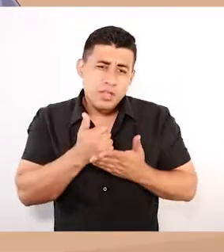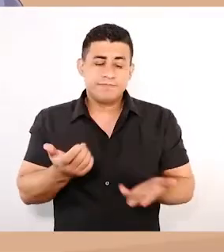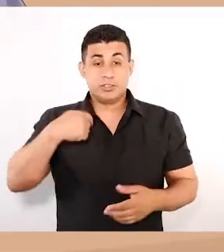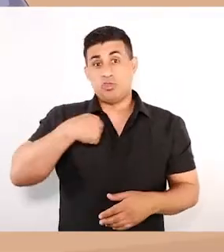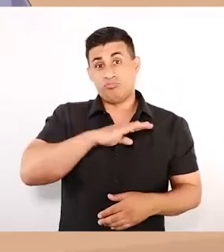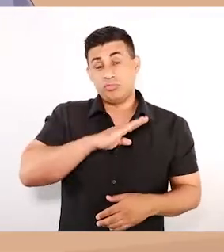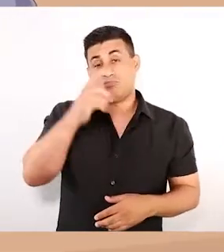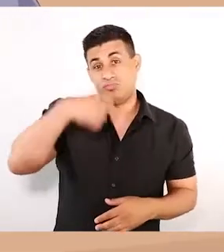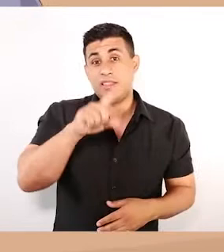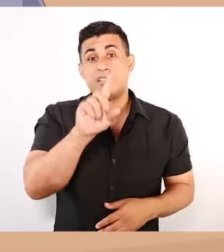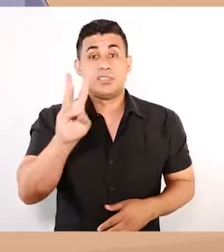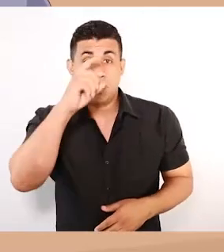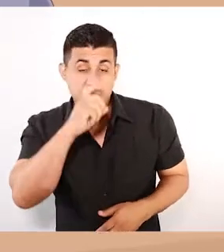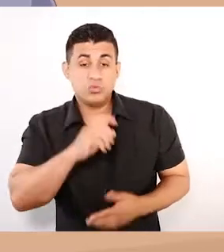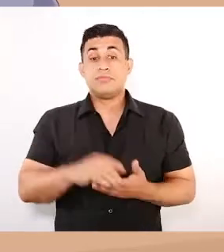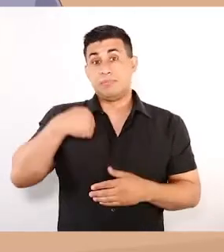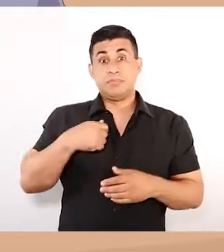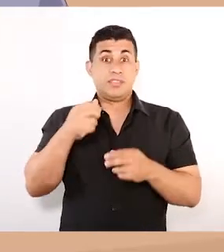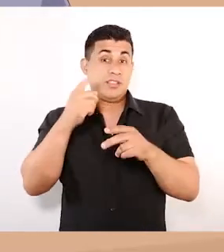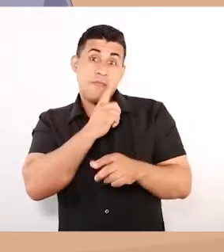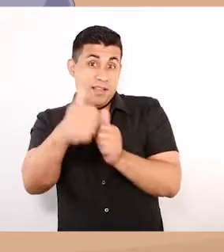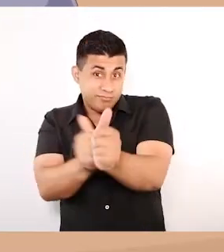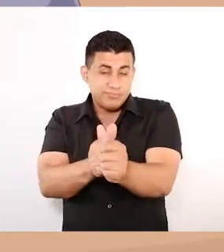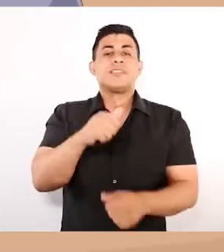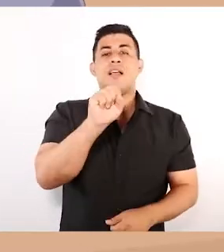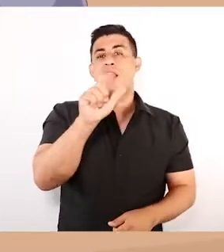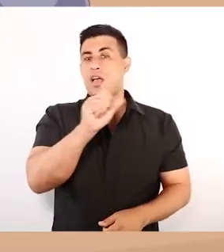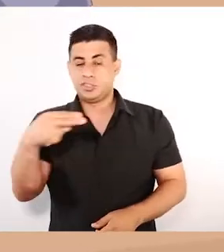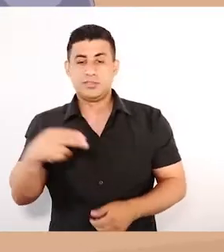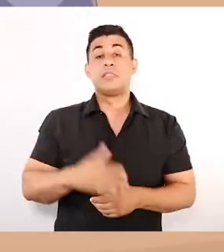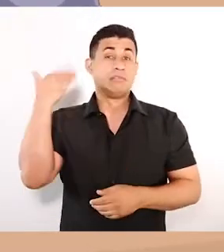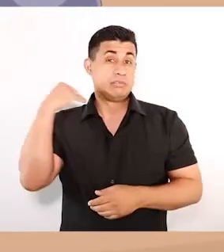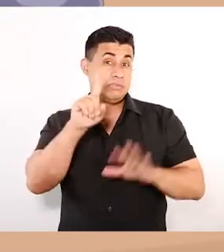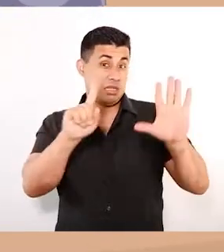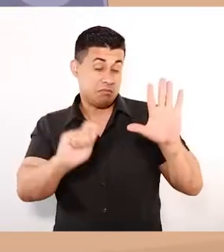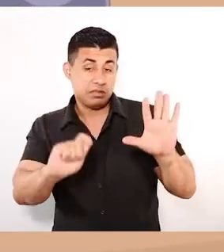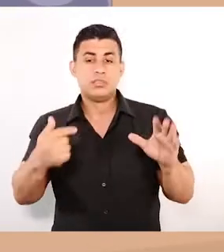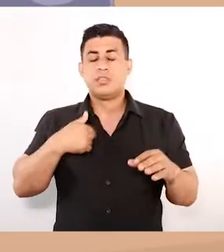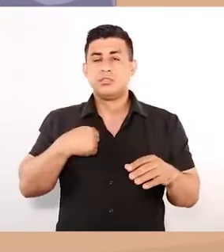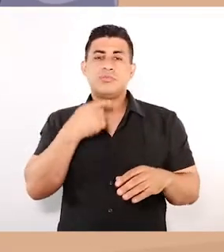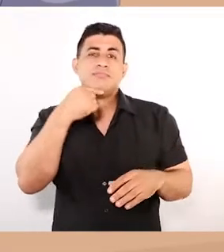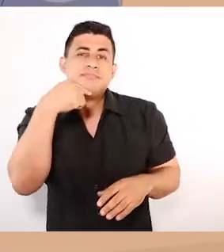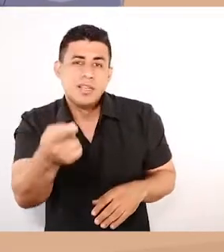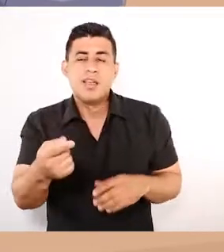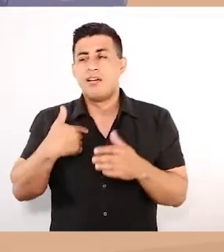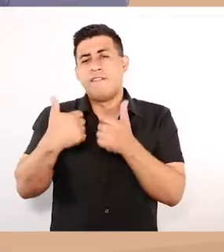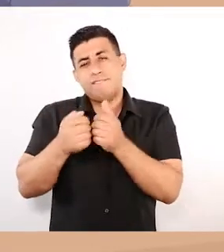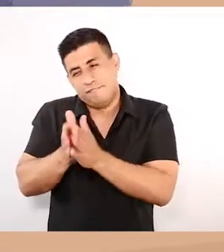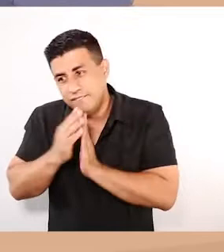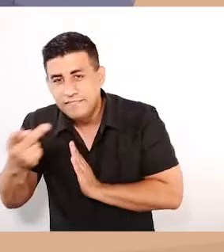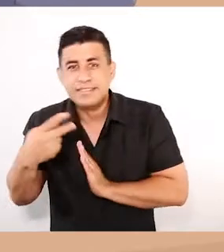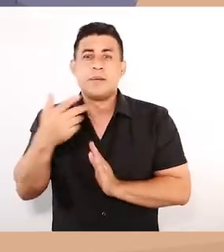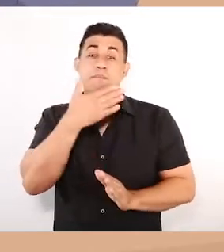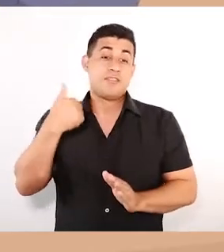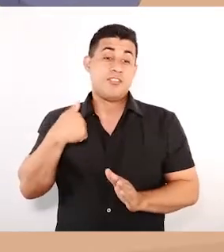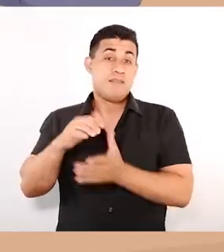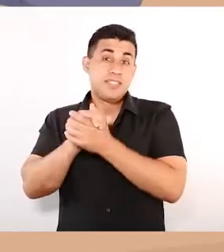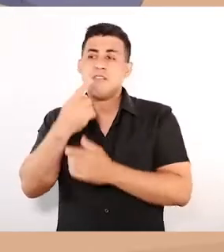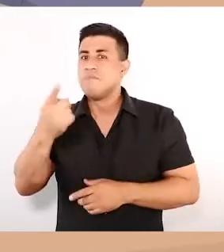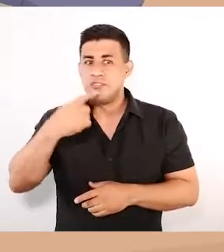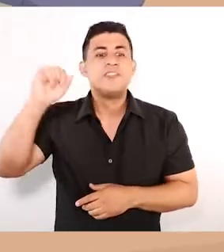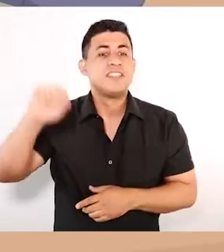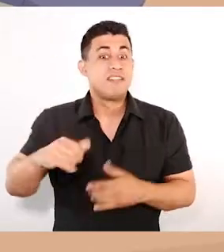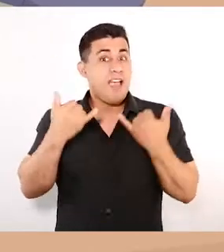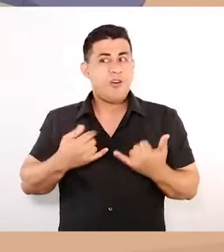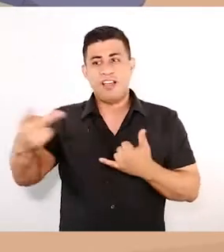necesito ayuda. Tengo 16 años y mi alias es Slash. Hace 6 meses me declaré a mi mejor amiga y me dijo que